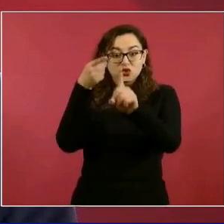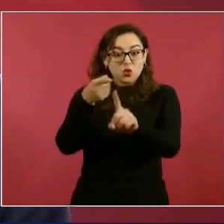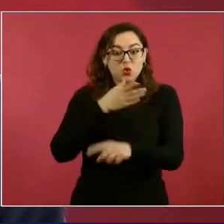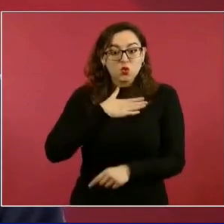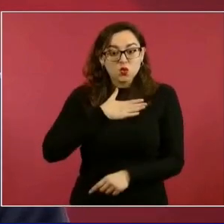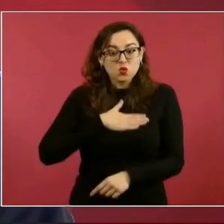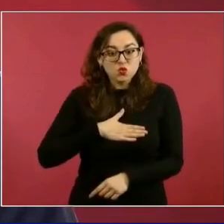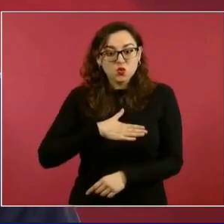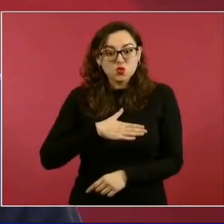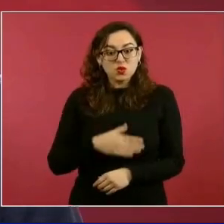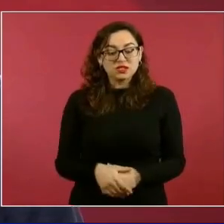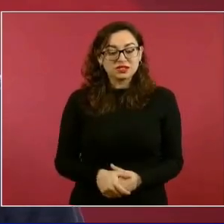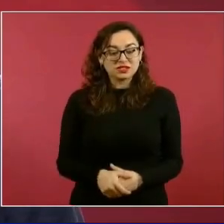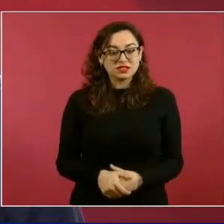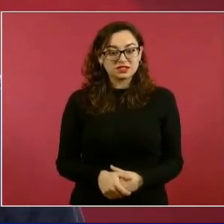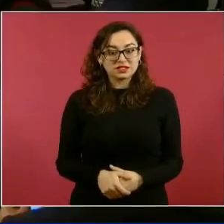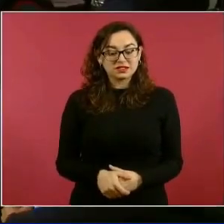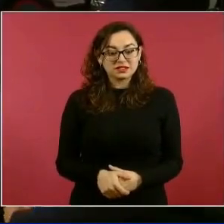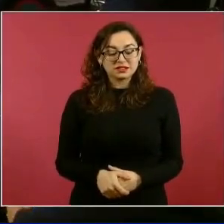¿Quién lo nombró?